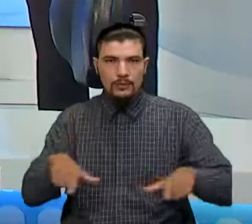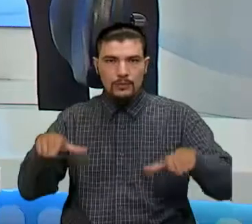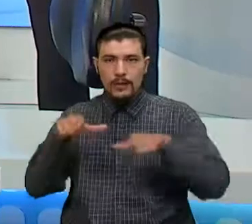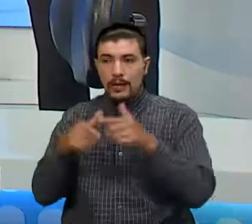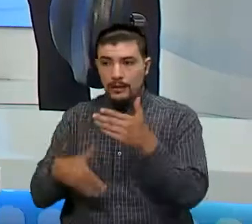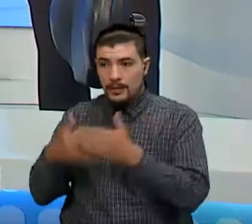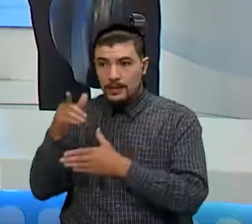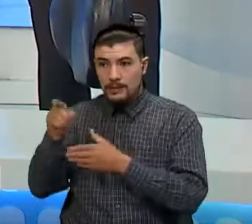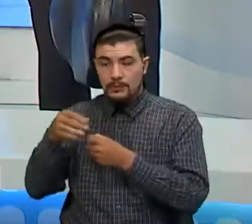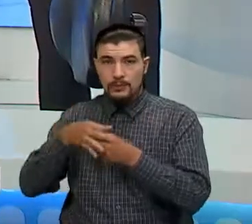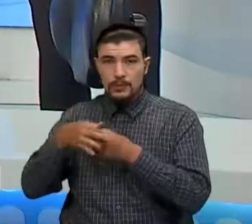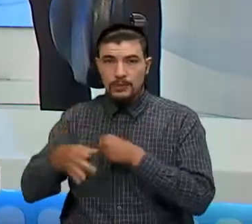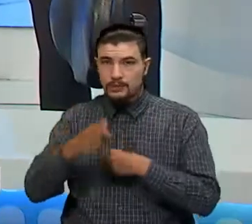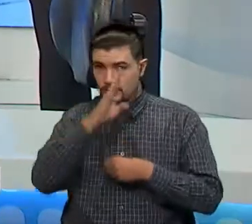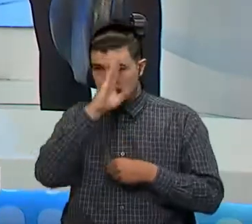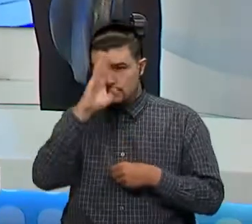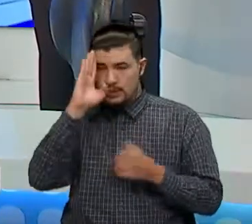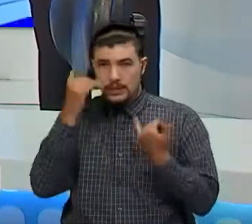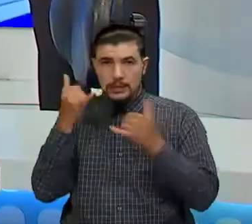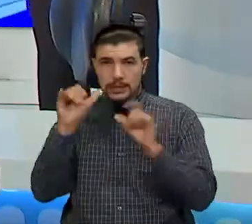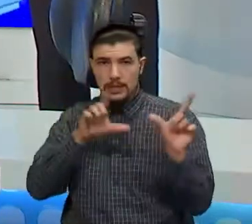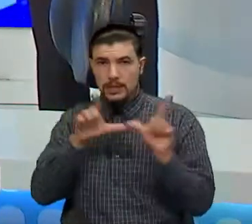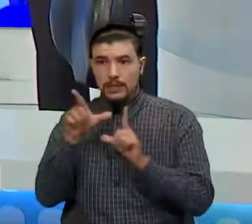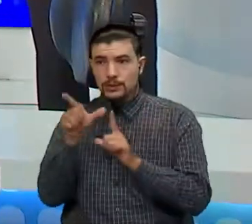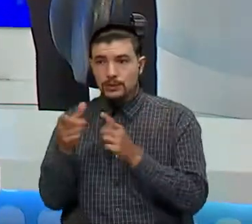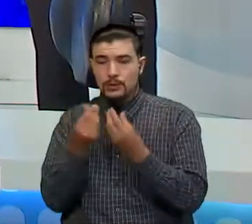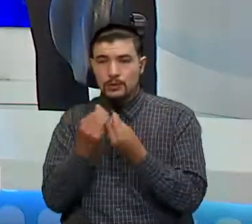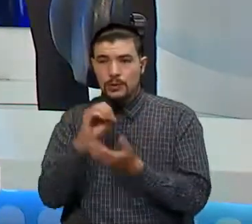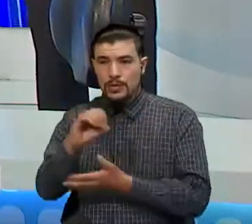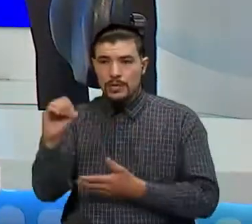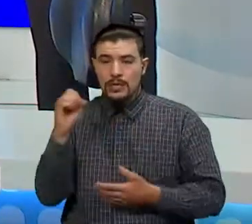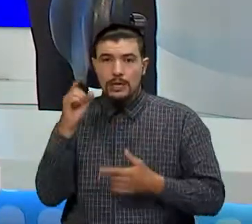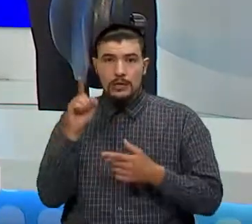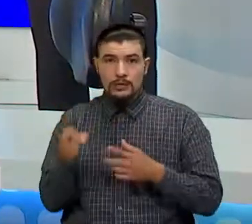Estamos en la provincia de Guarentina, ya está listo nuestro compañero Heriberto Mariscal, ya que